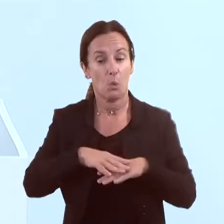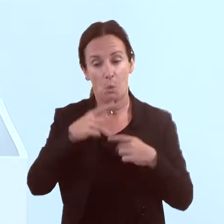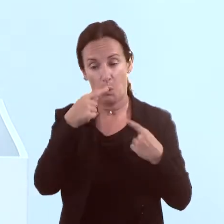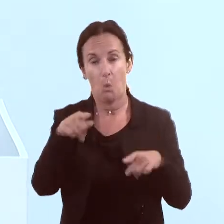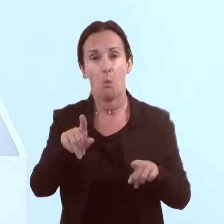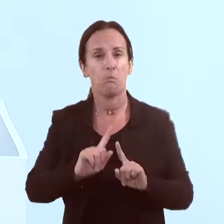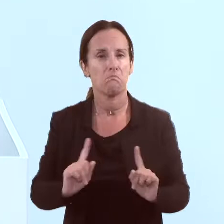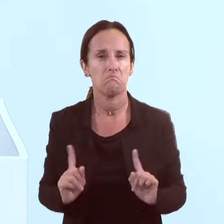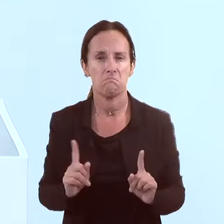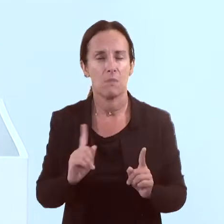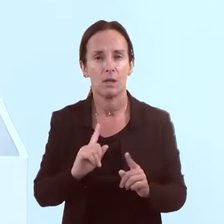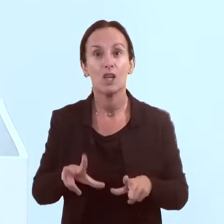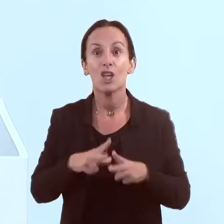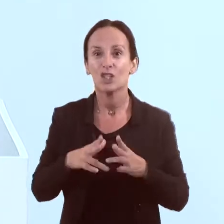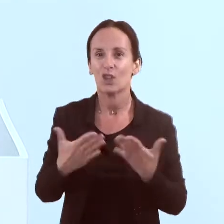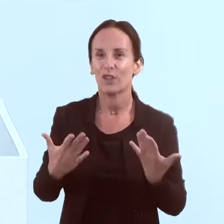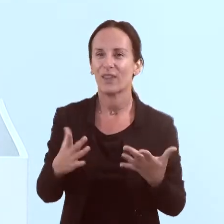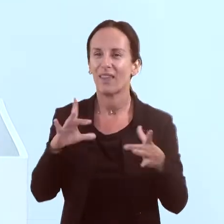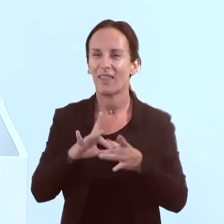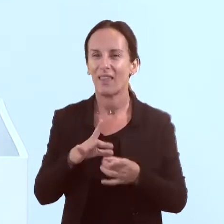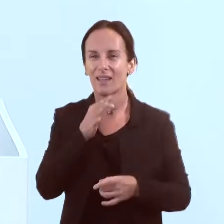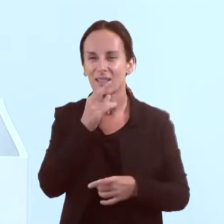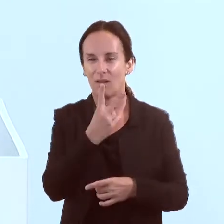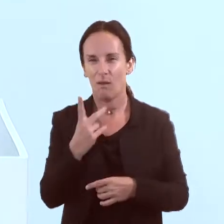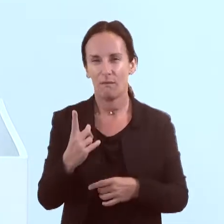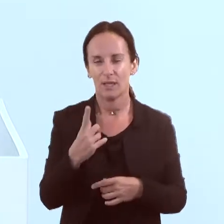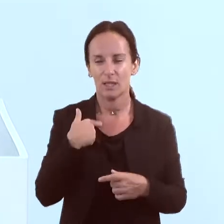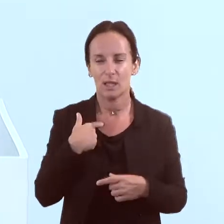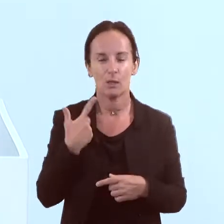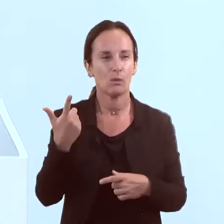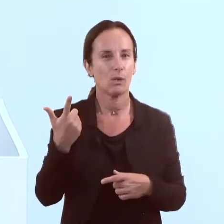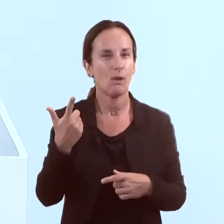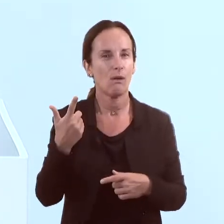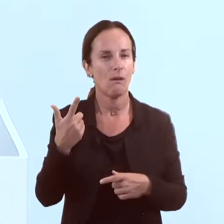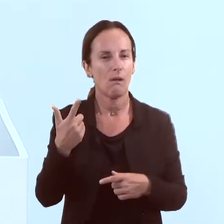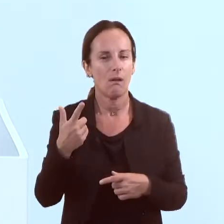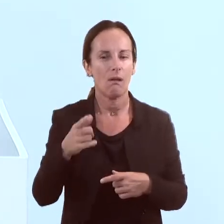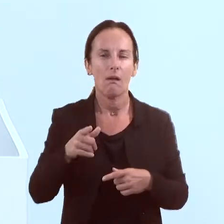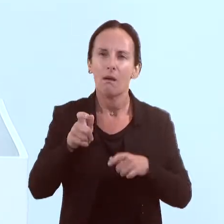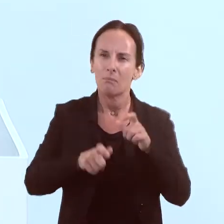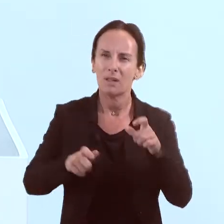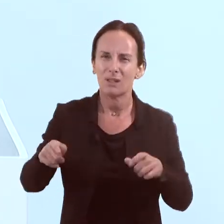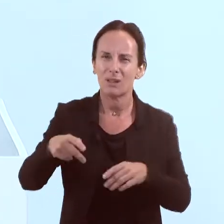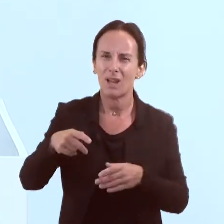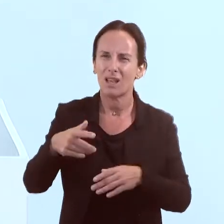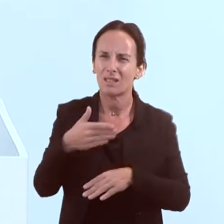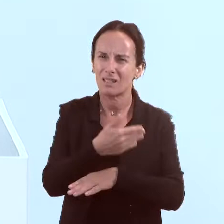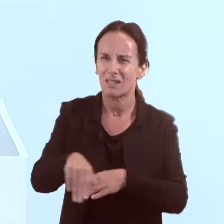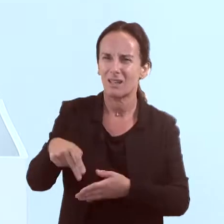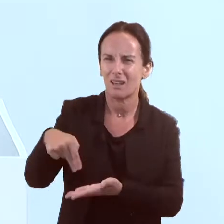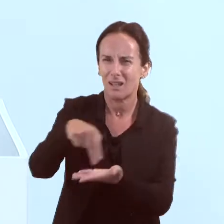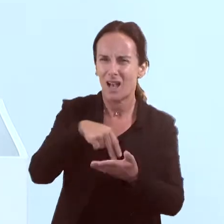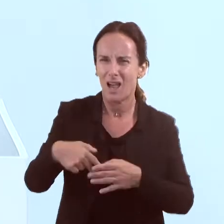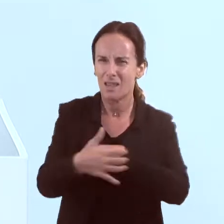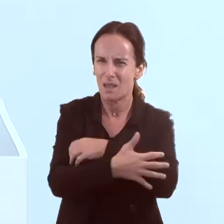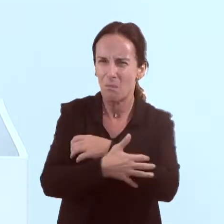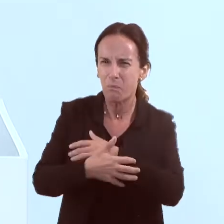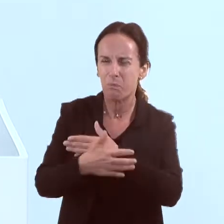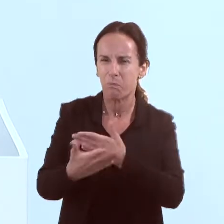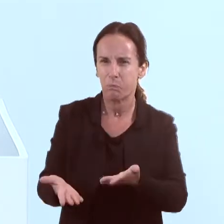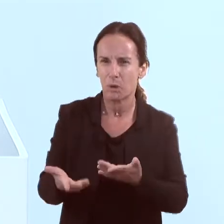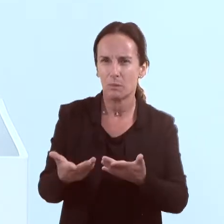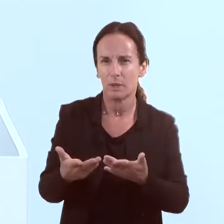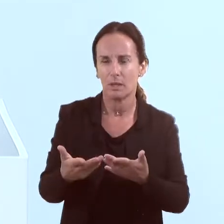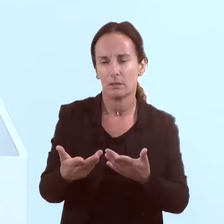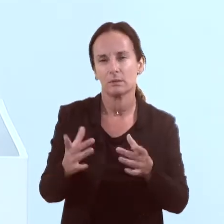puede permitir que parte de su ciudadanía esté más allá de los márgenes de lo que consideramos razonable, ¿no? Y desde luego el sinhogarismo no lo es, no